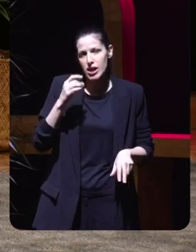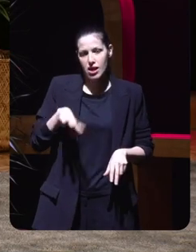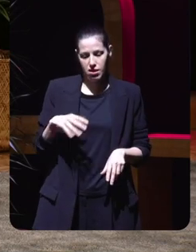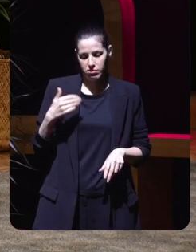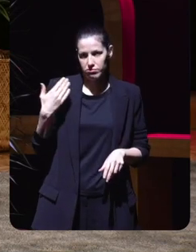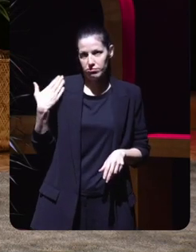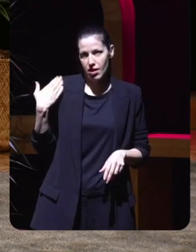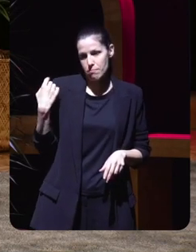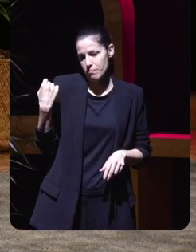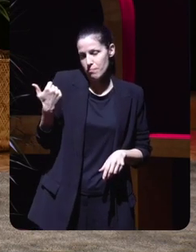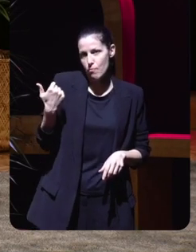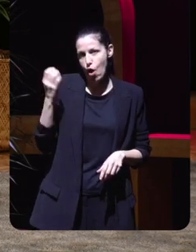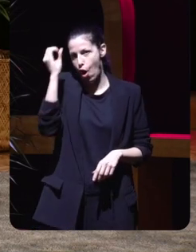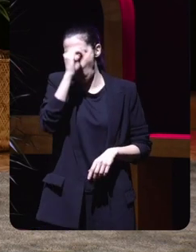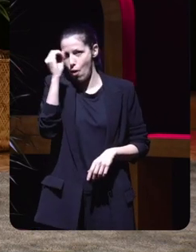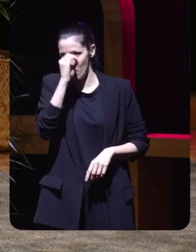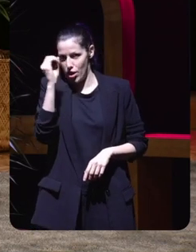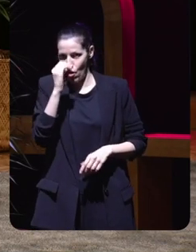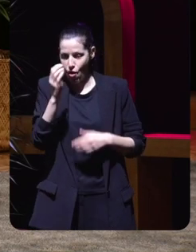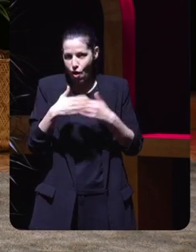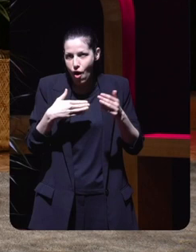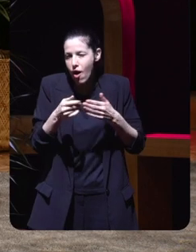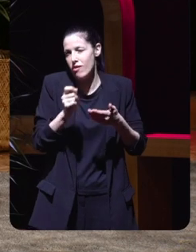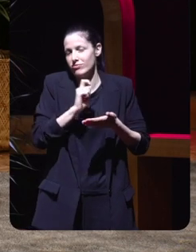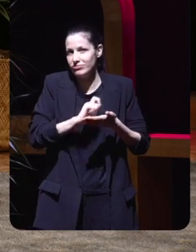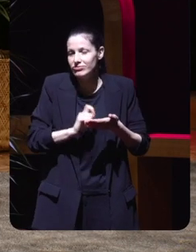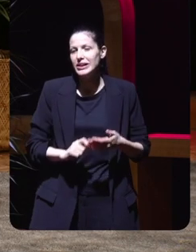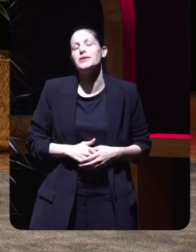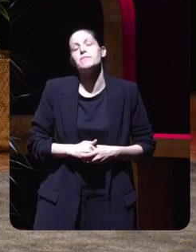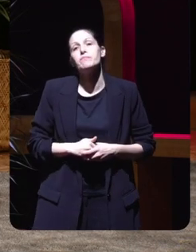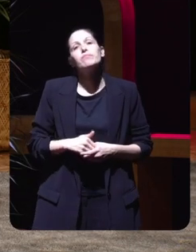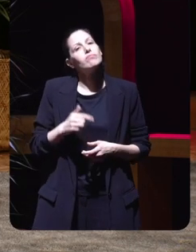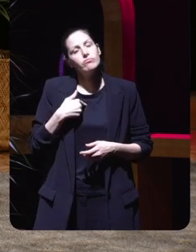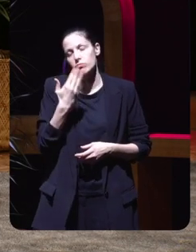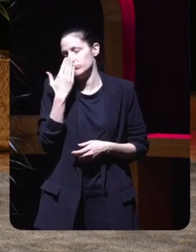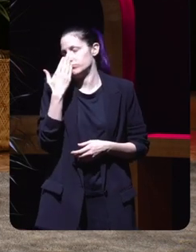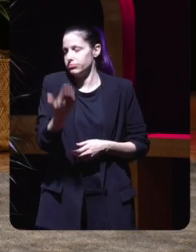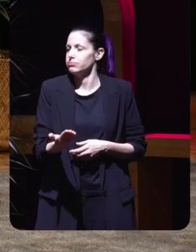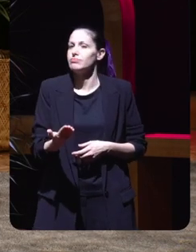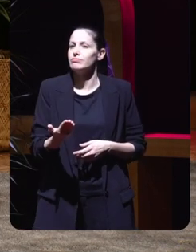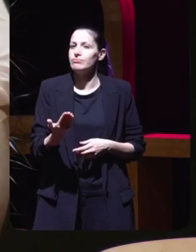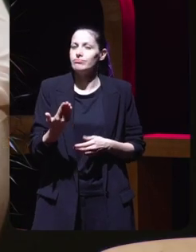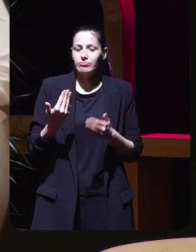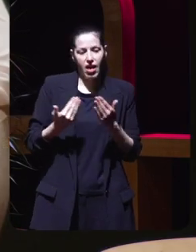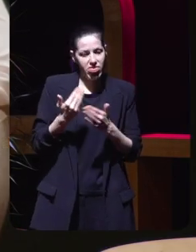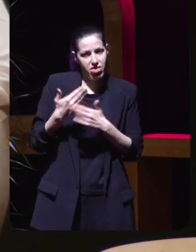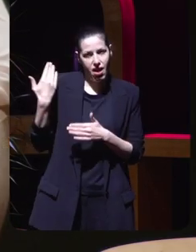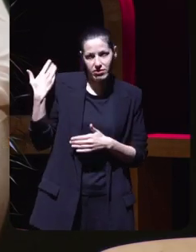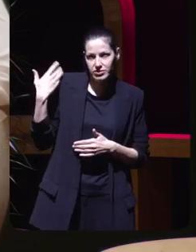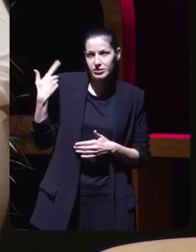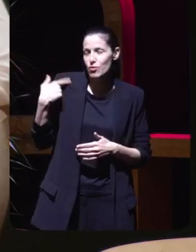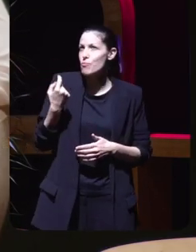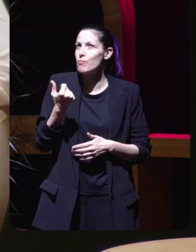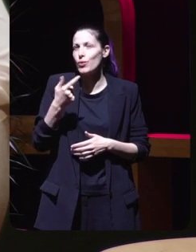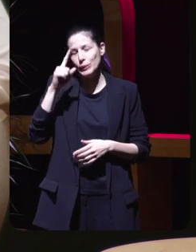comenzar a opinar no a meternos en este mundo Bueno a verdades que estos días se ha alucinaba no